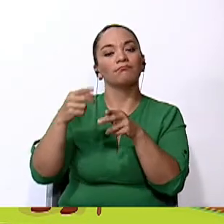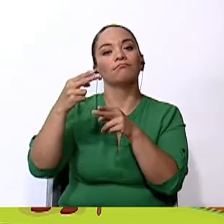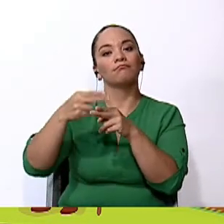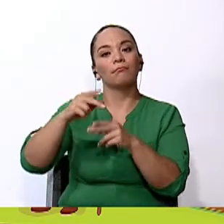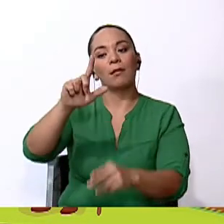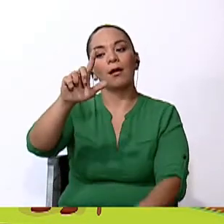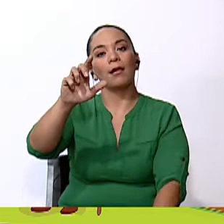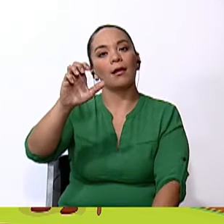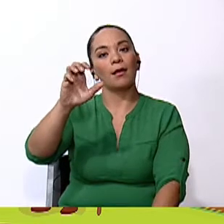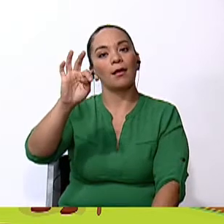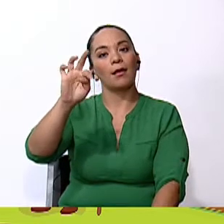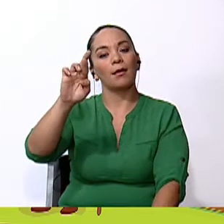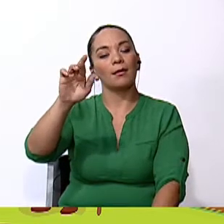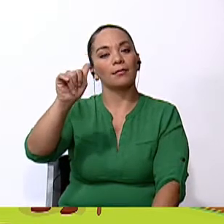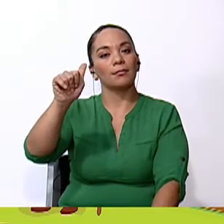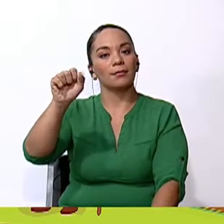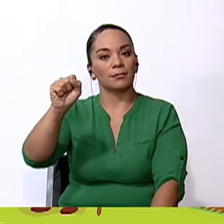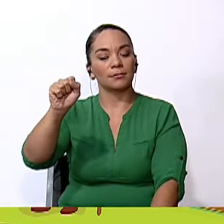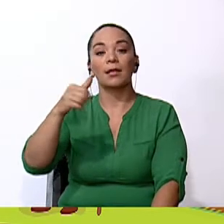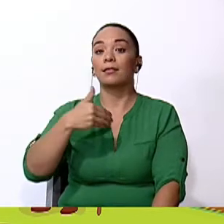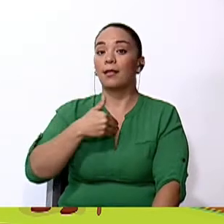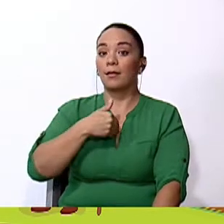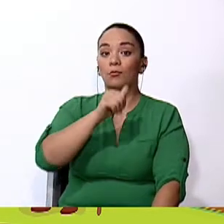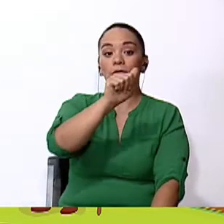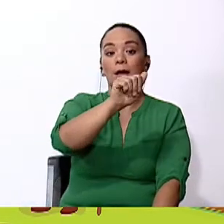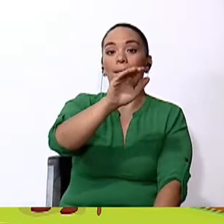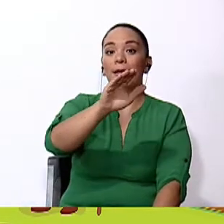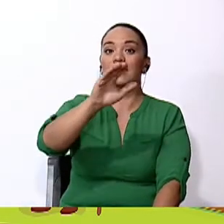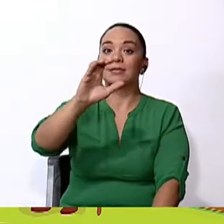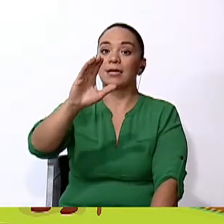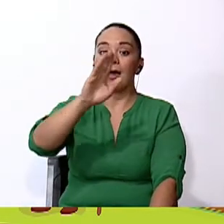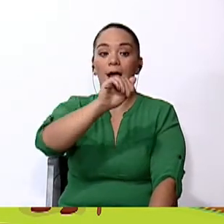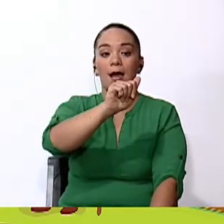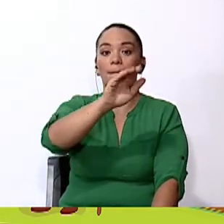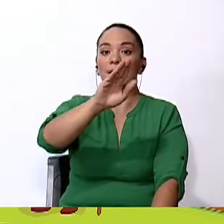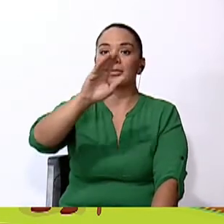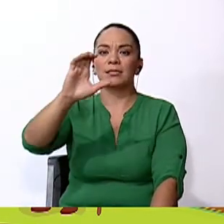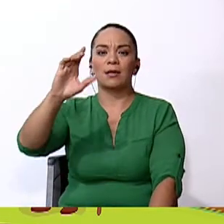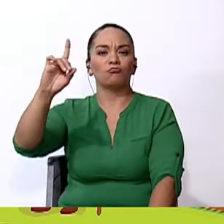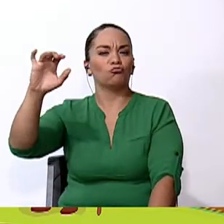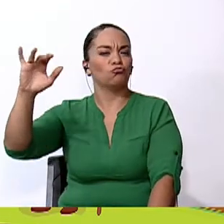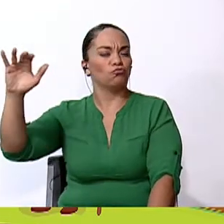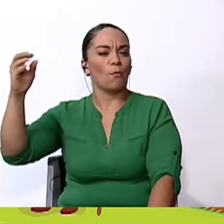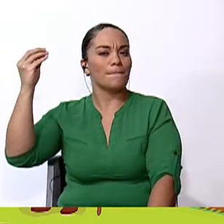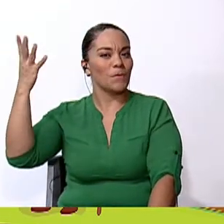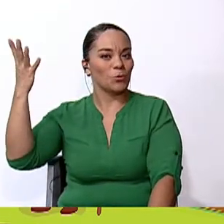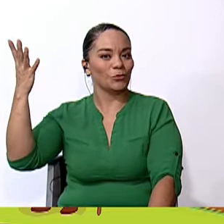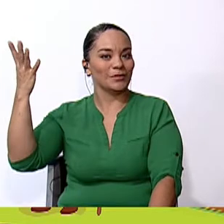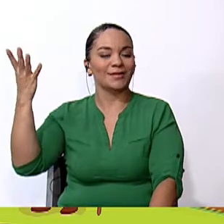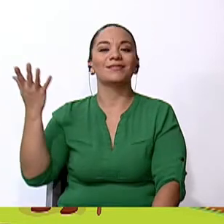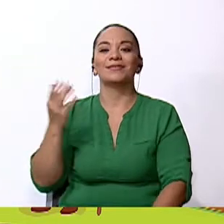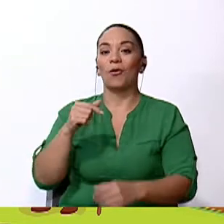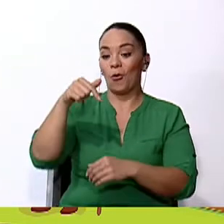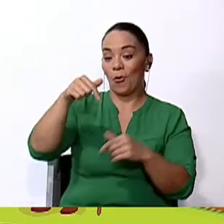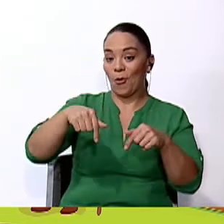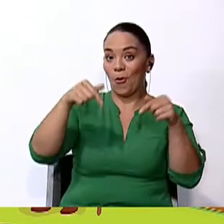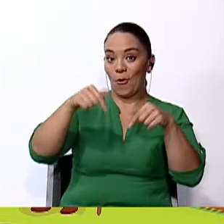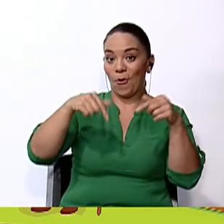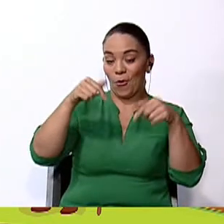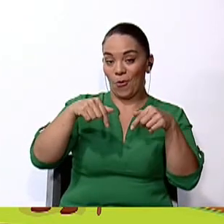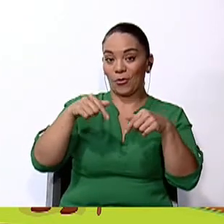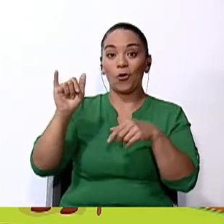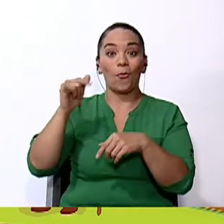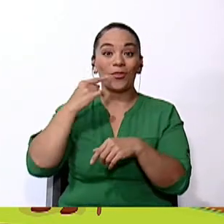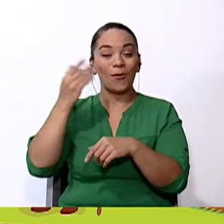un abecedario completo, ¿verdad? Pues cada letra tiene su trazo correcto. Hoy, así como nos recordaba